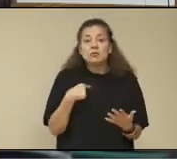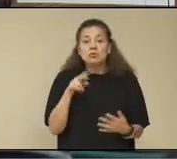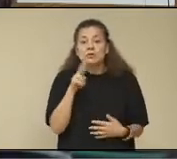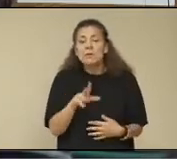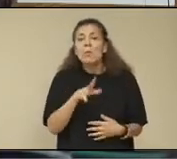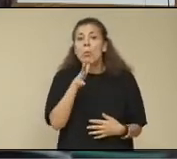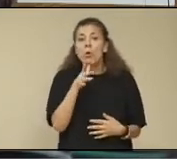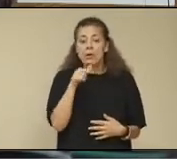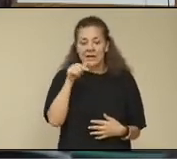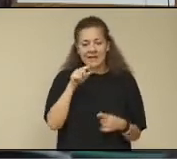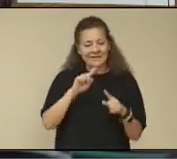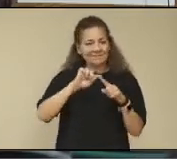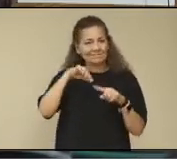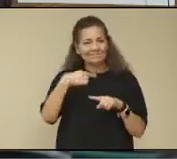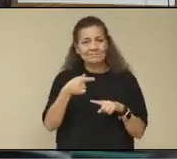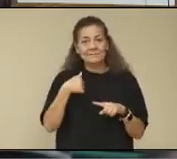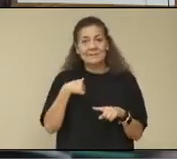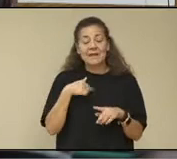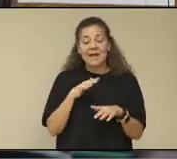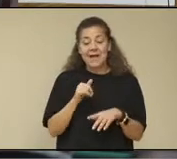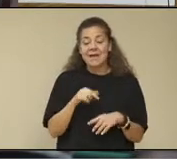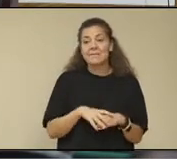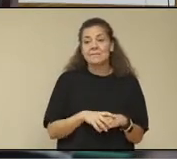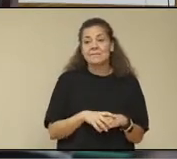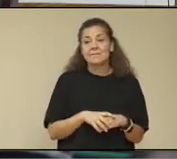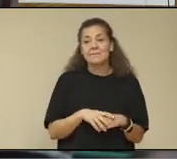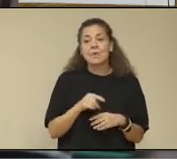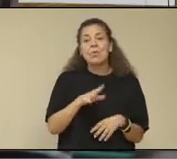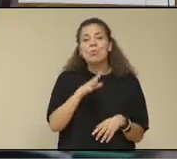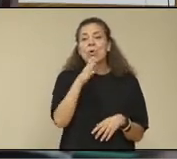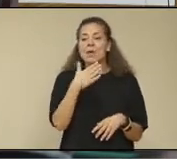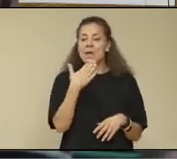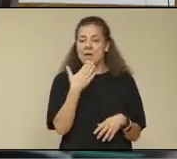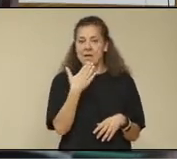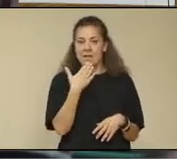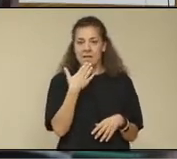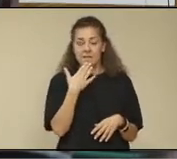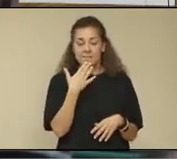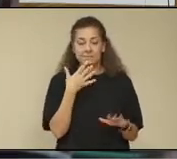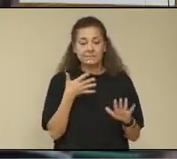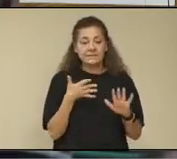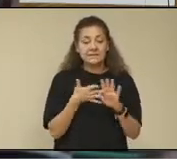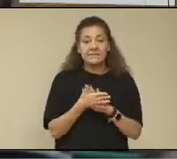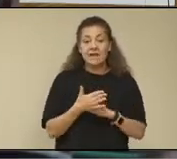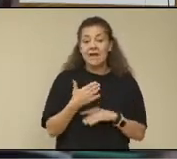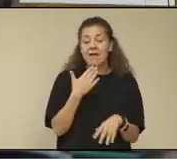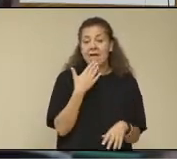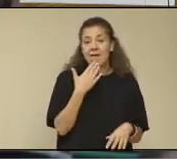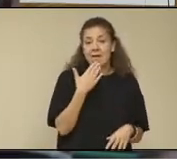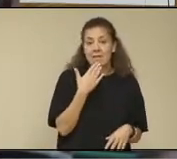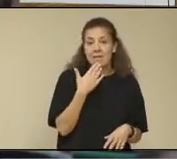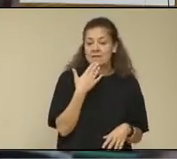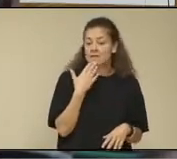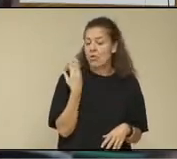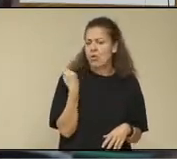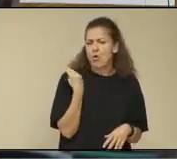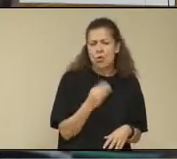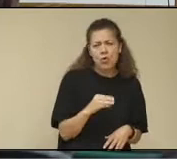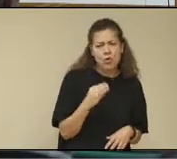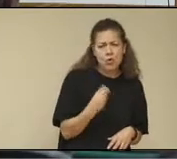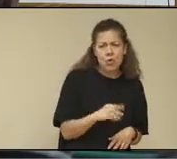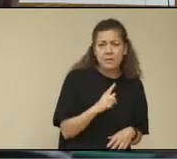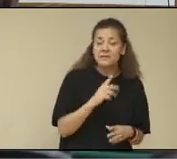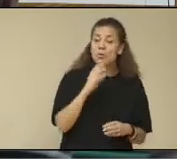precisamente por ese efecto que tenemos con la edad, es decir, que en edades muy jóvenes tenemos